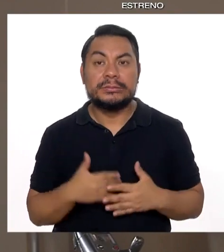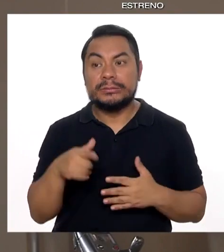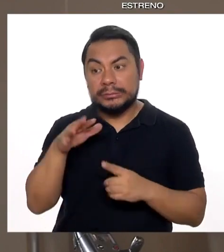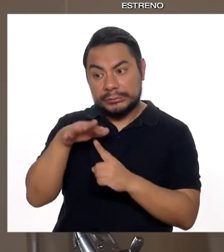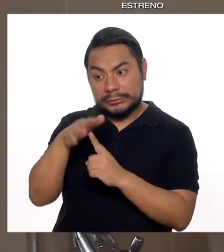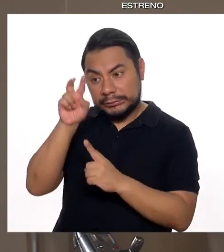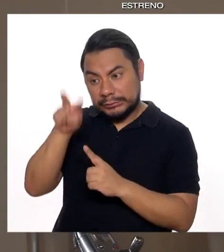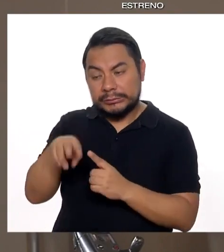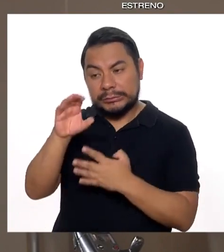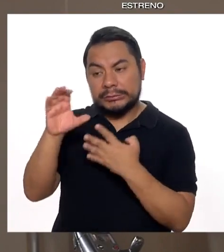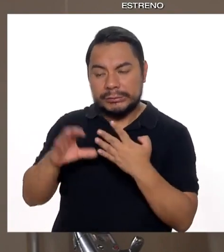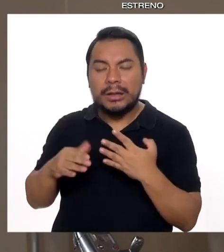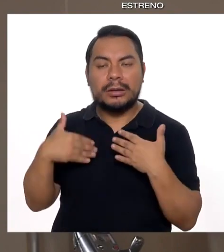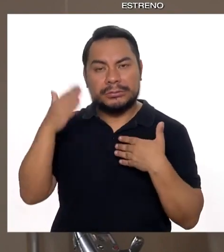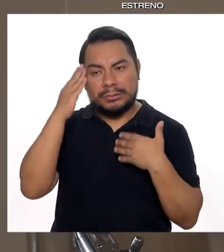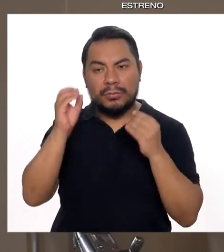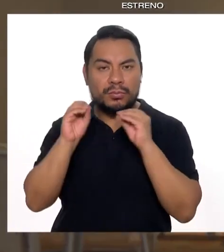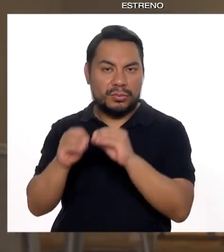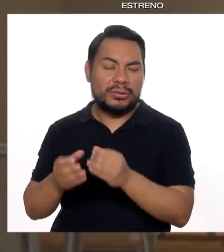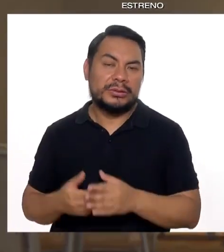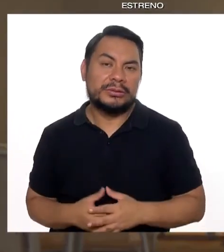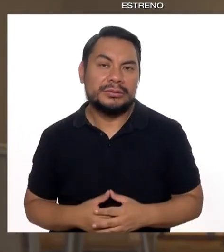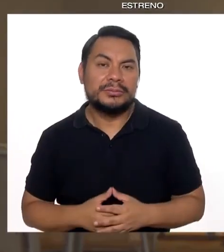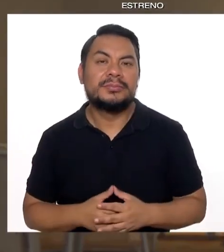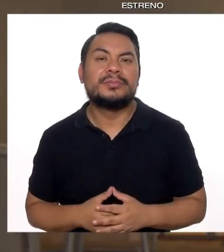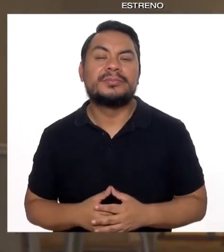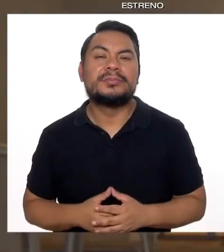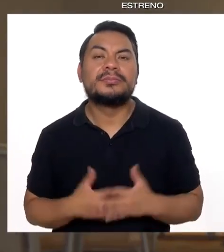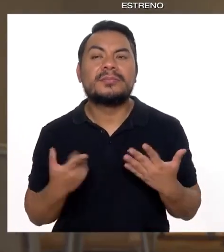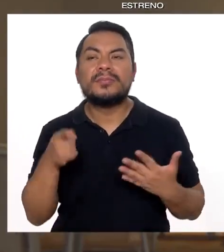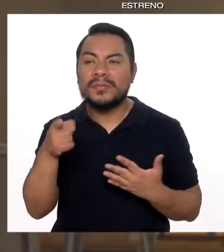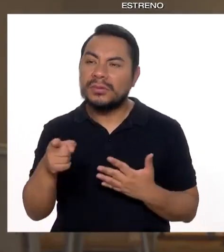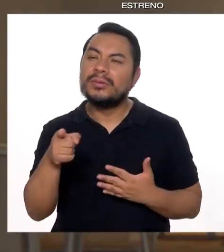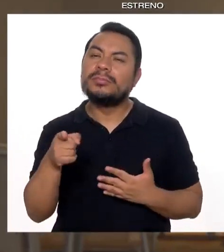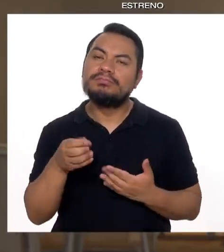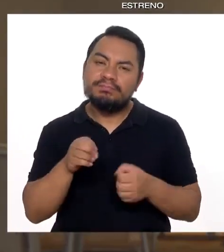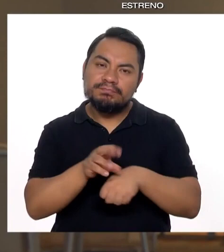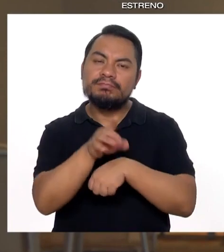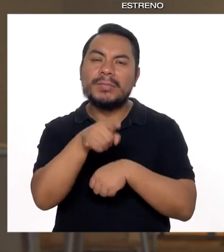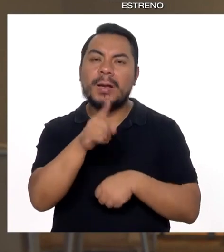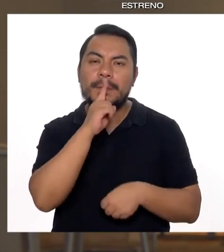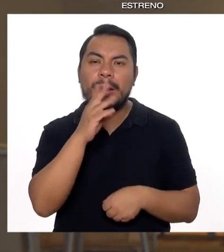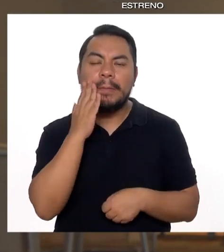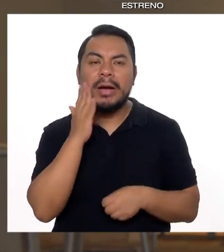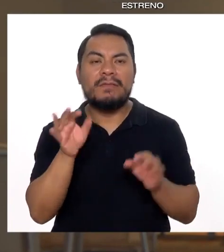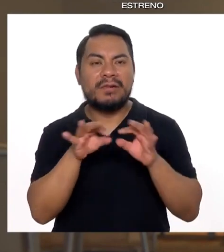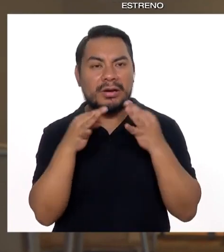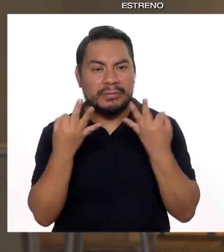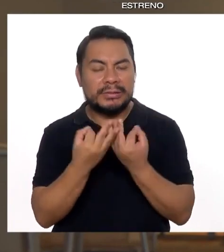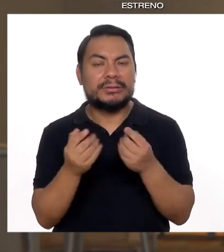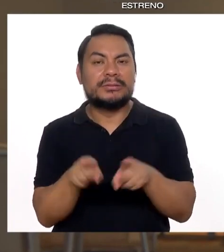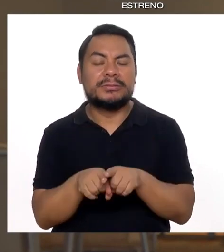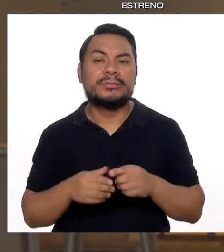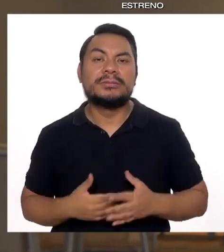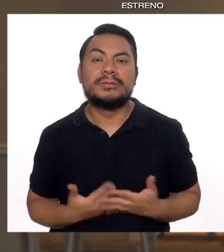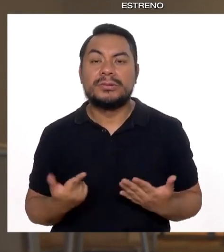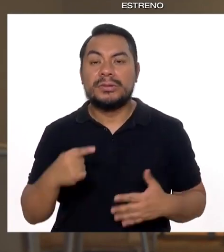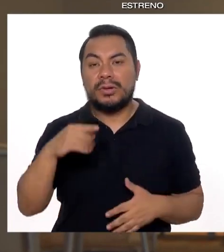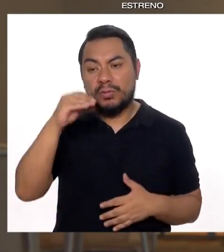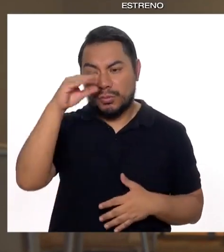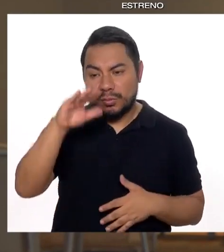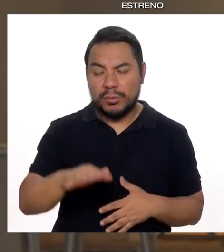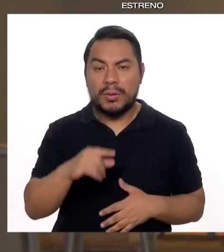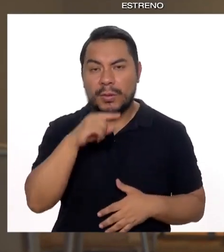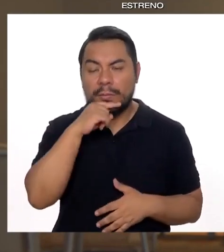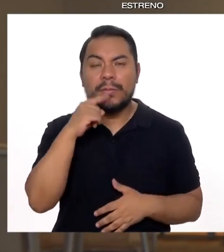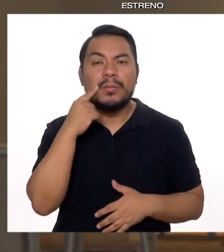niño, vamos a saber cómo abordar a cada uno. Y una reflexión para los padres, los familiares también, de un